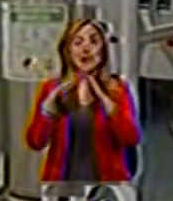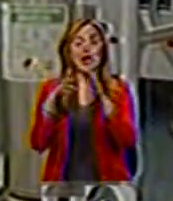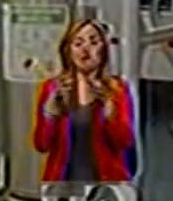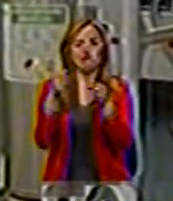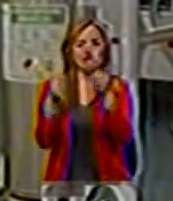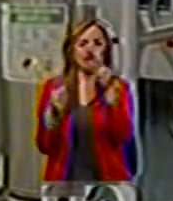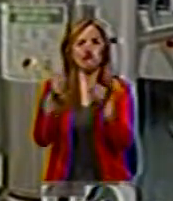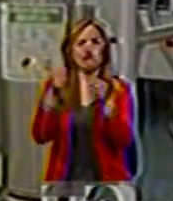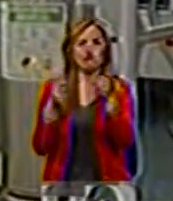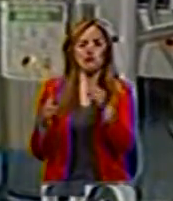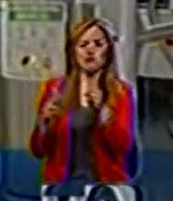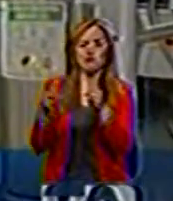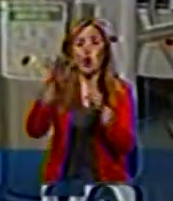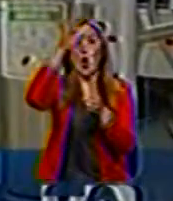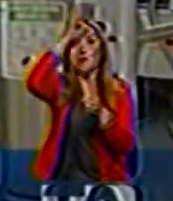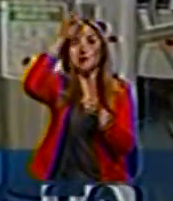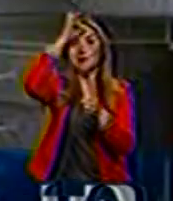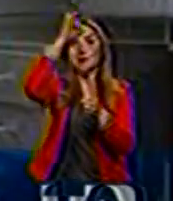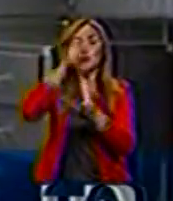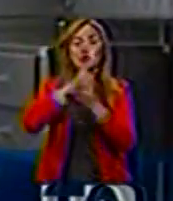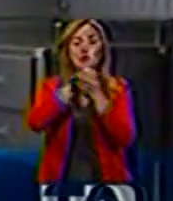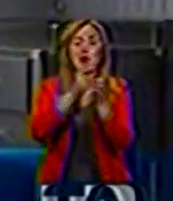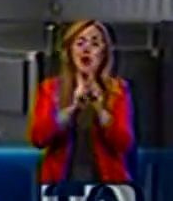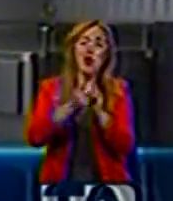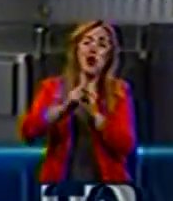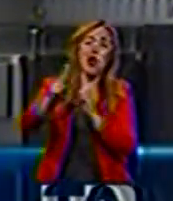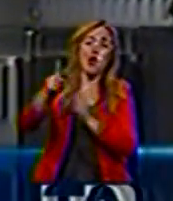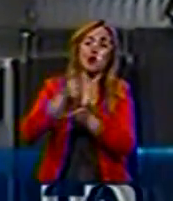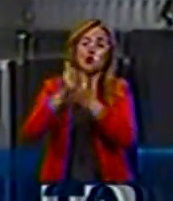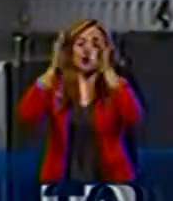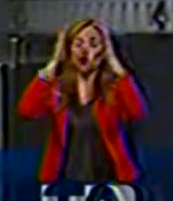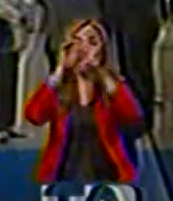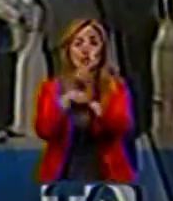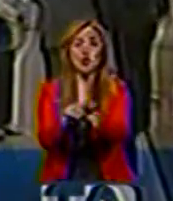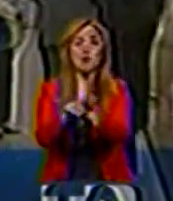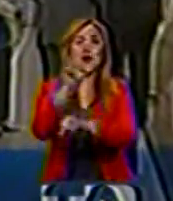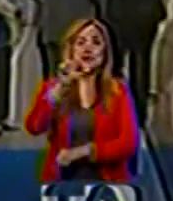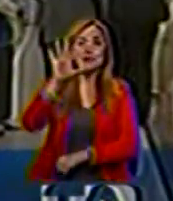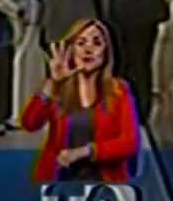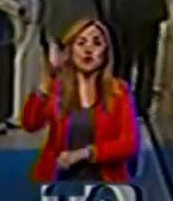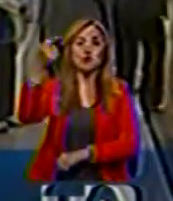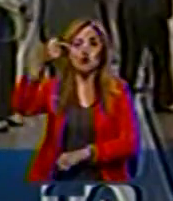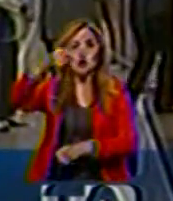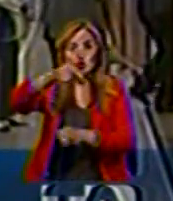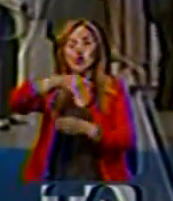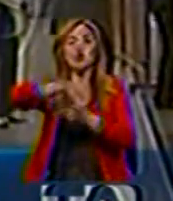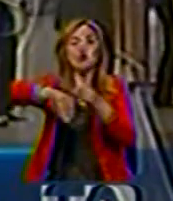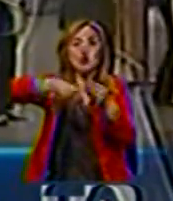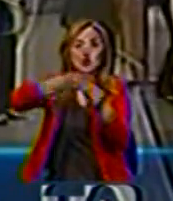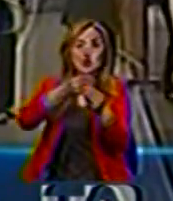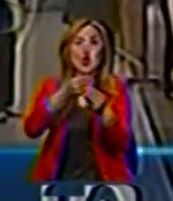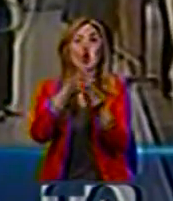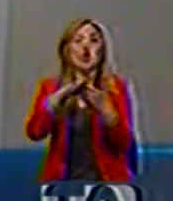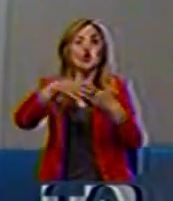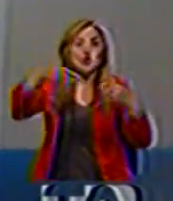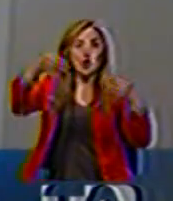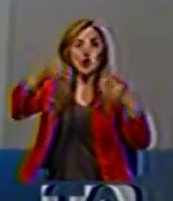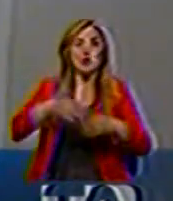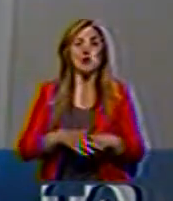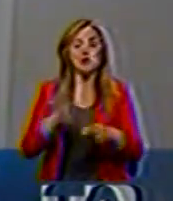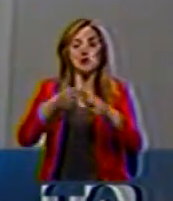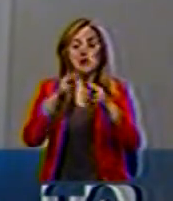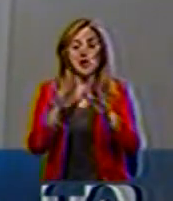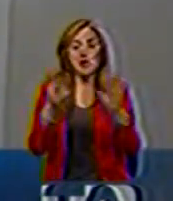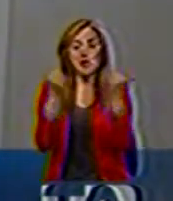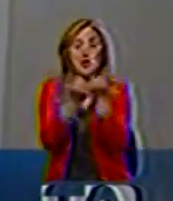llevarían atención médica a los lugares más alejados. Más de 35 millones de dólares le costó al país esta compra. El